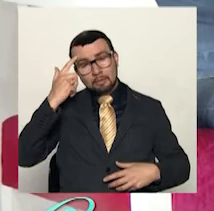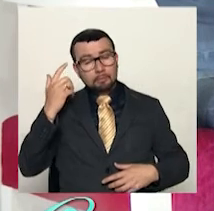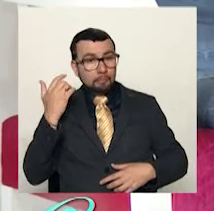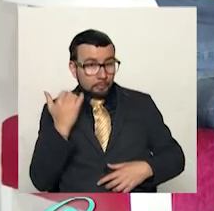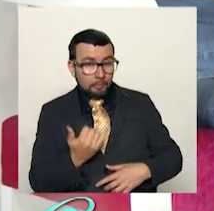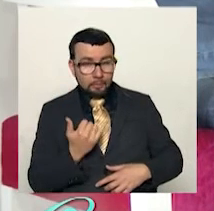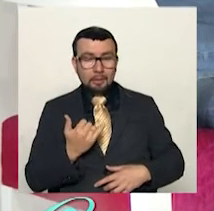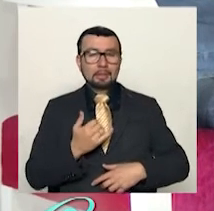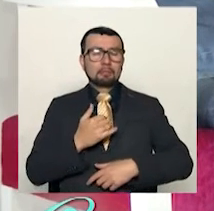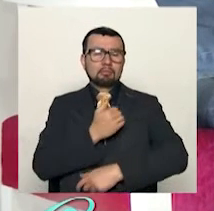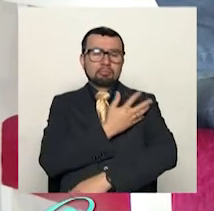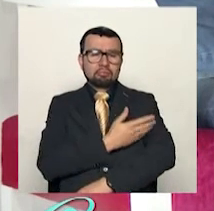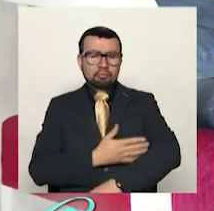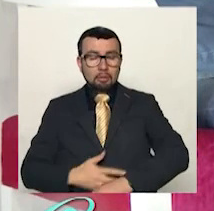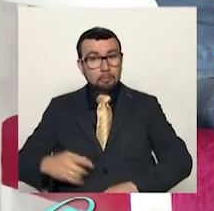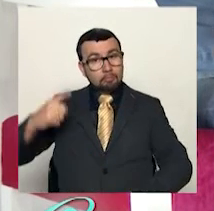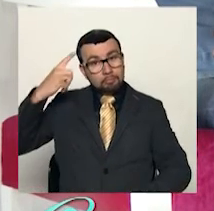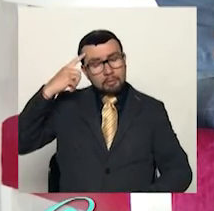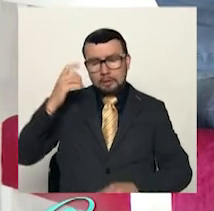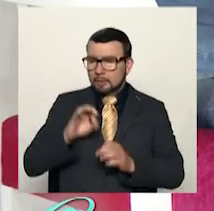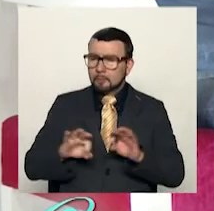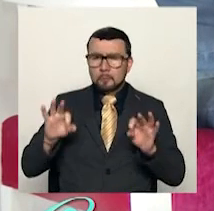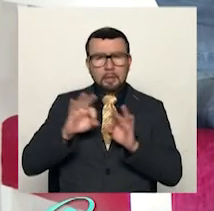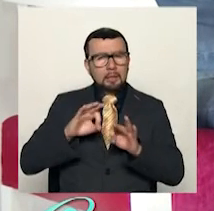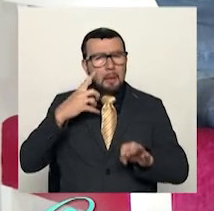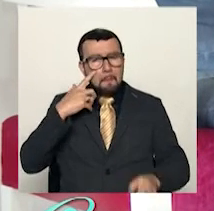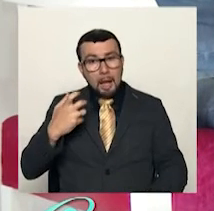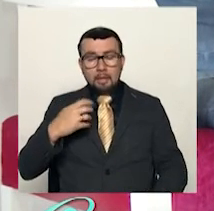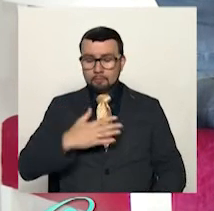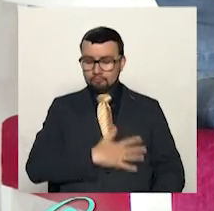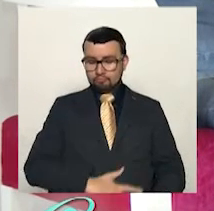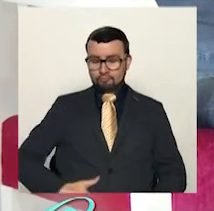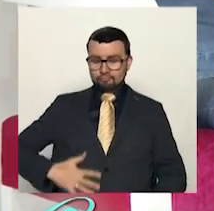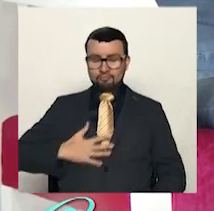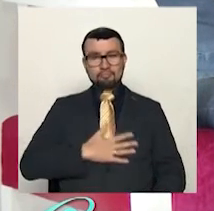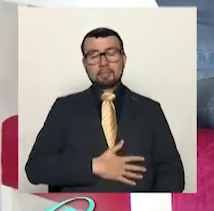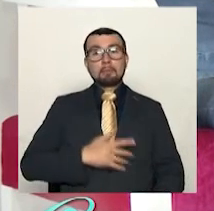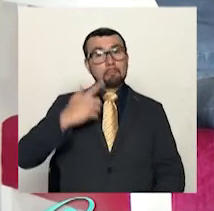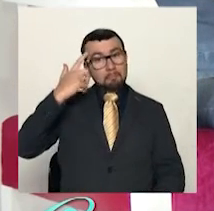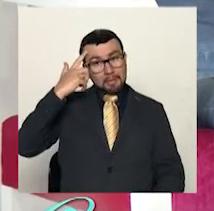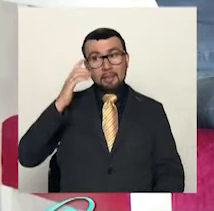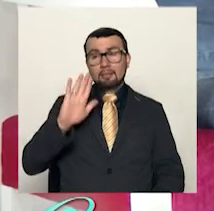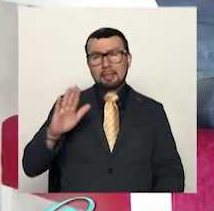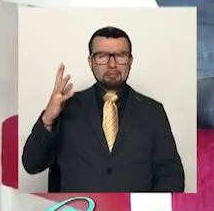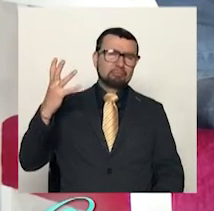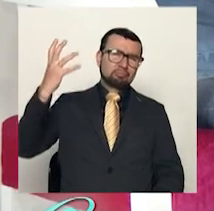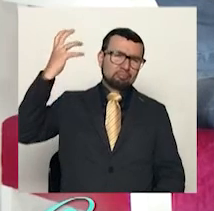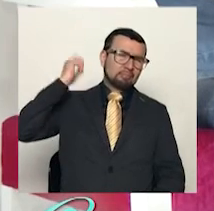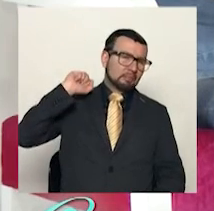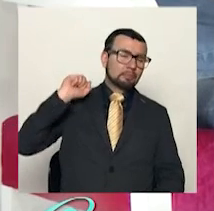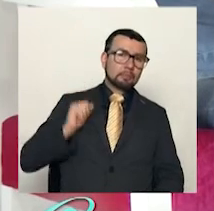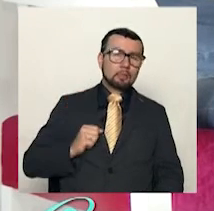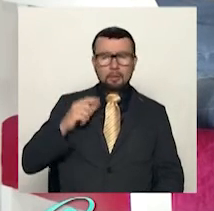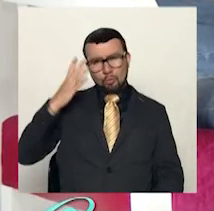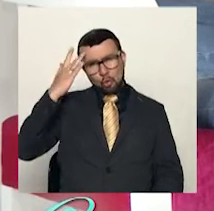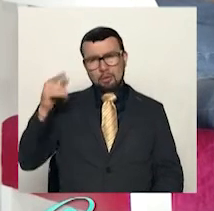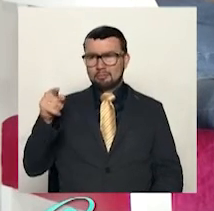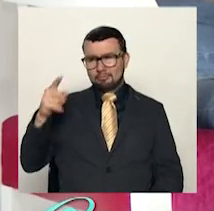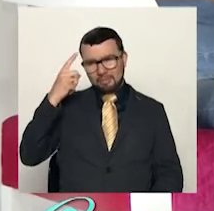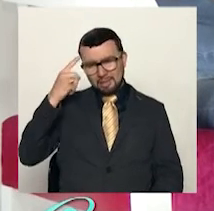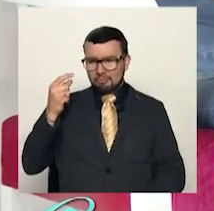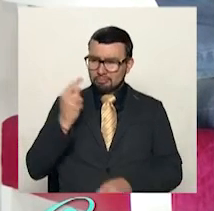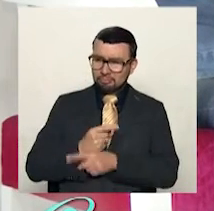oxigenaba era en el cerebro y que la parte más importante del corazón estaban en el abdomen. Y entonces, porque vamos a pensar en eso,